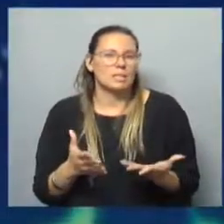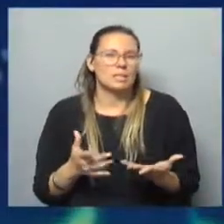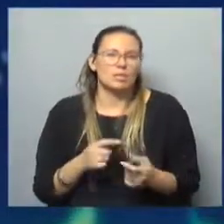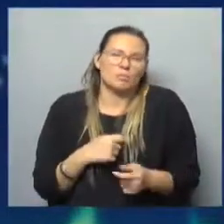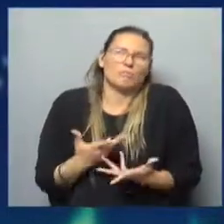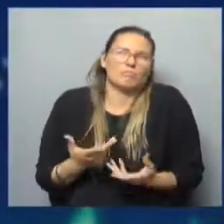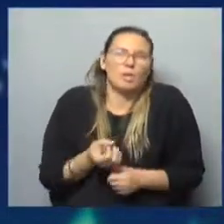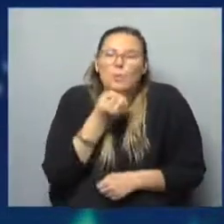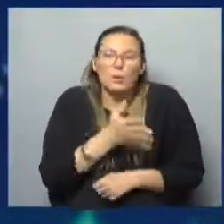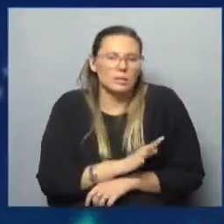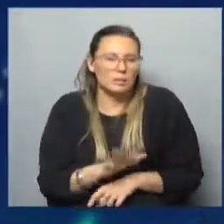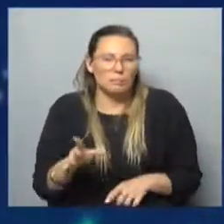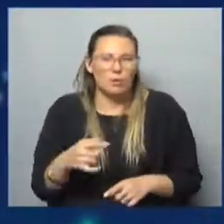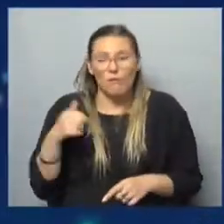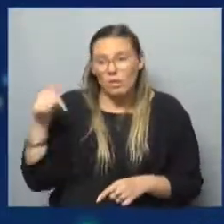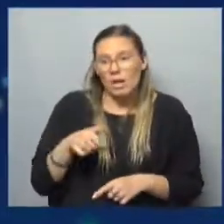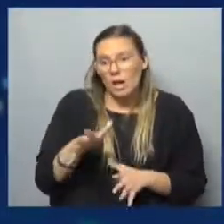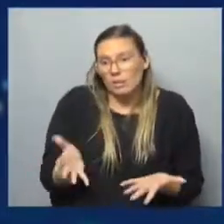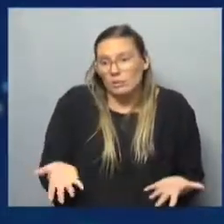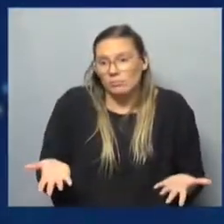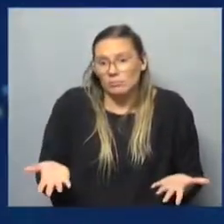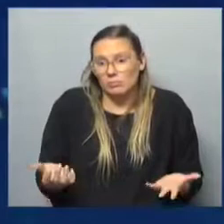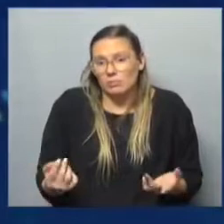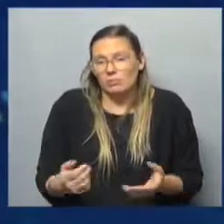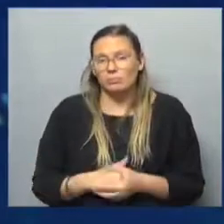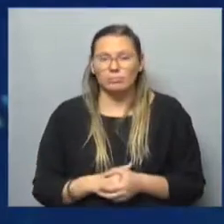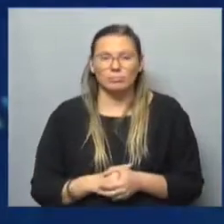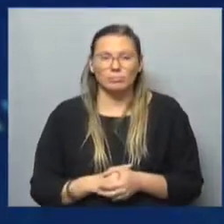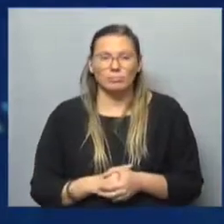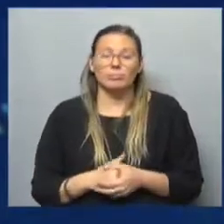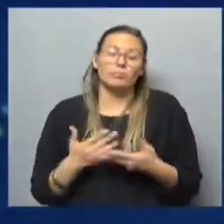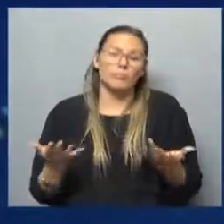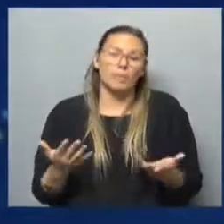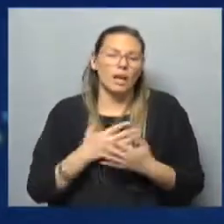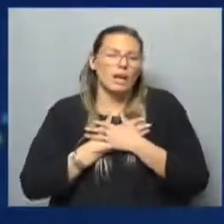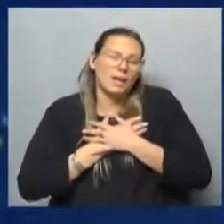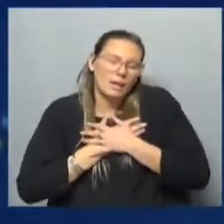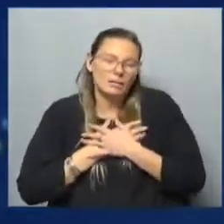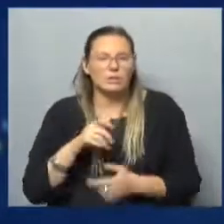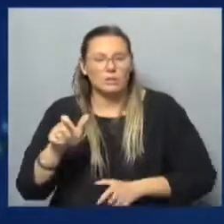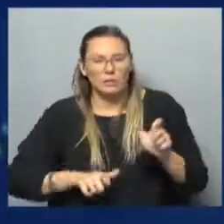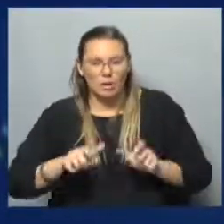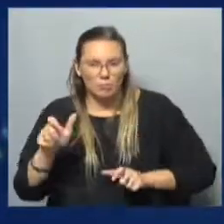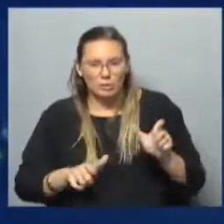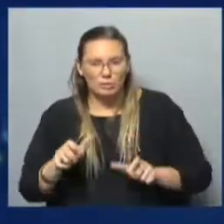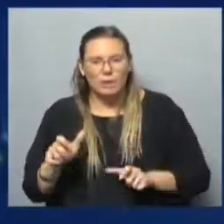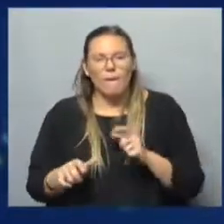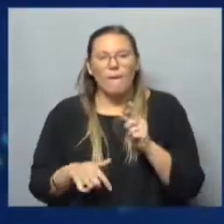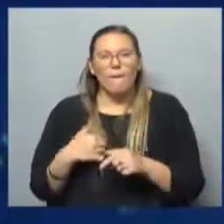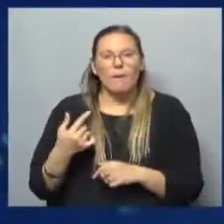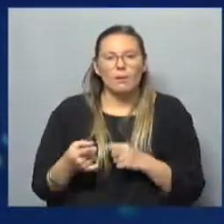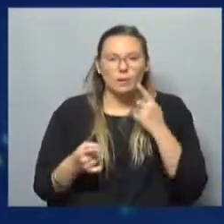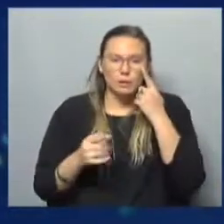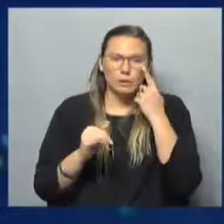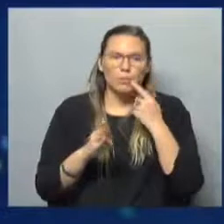impagable. A eso vine, decís. Y bueno, y el cariño de la gente. Después,